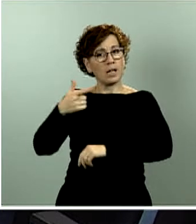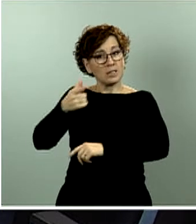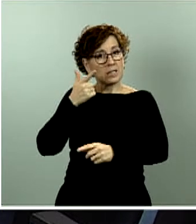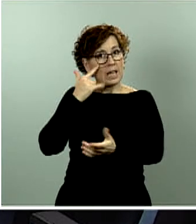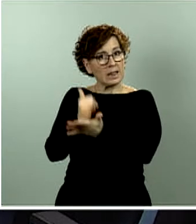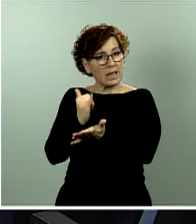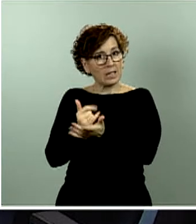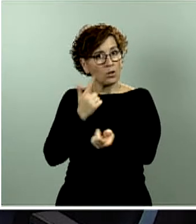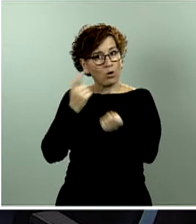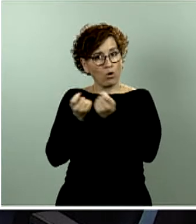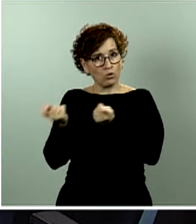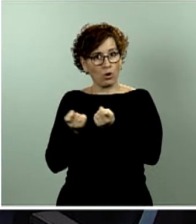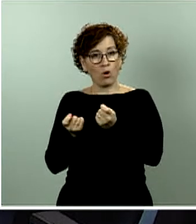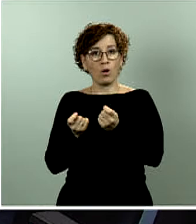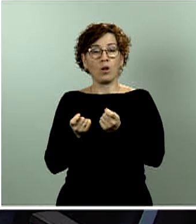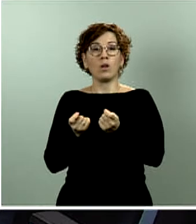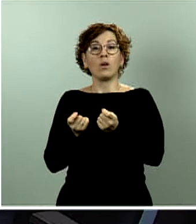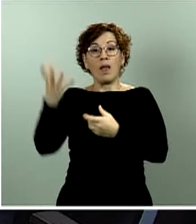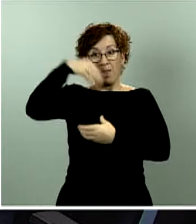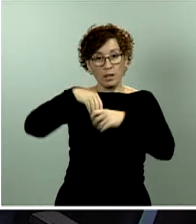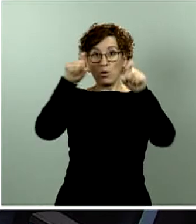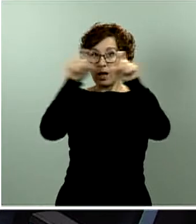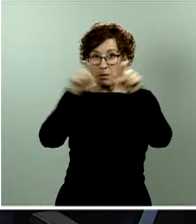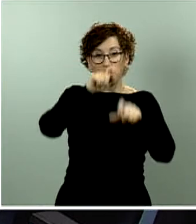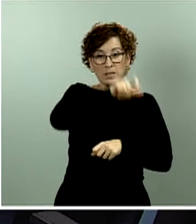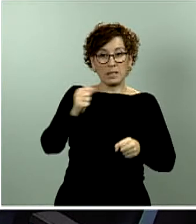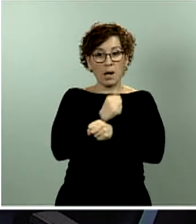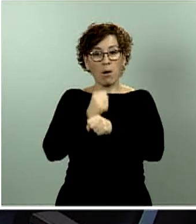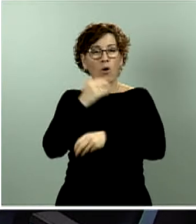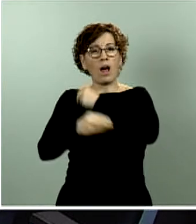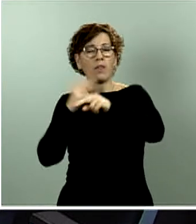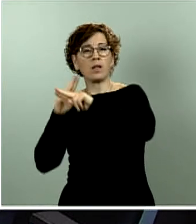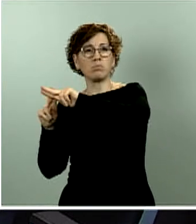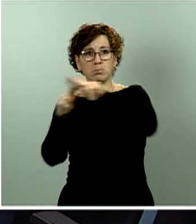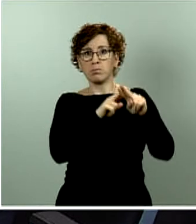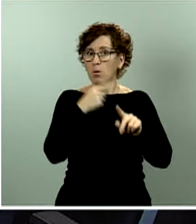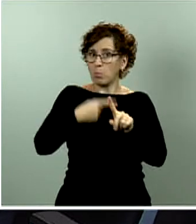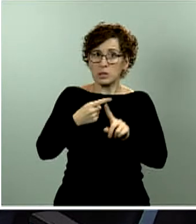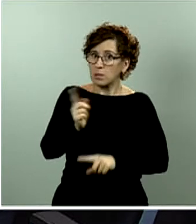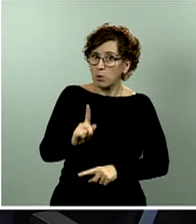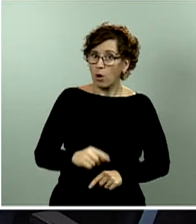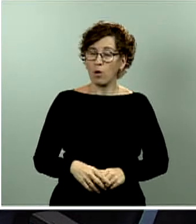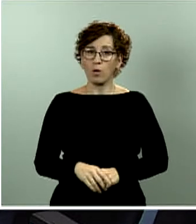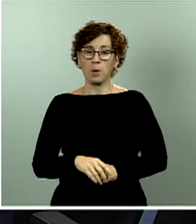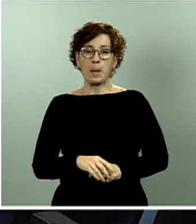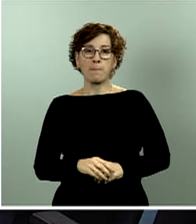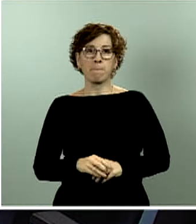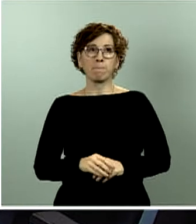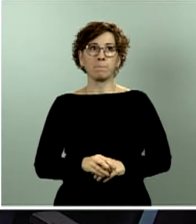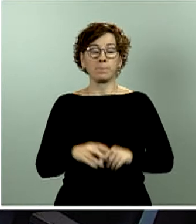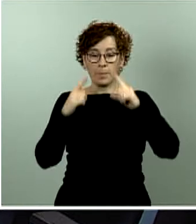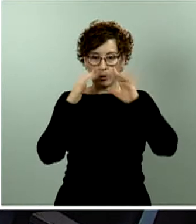empleados dentro de las empresas no es positivo? El Ministerio, o por lo menos los técnicos que trabajamos en él, en